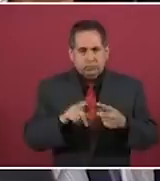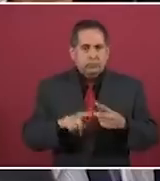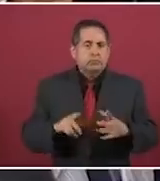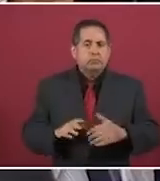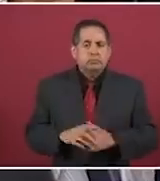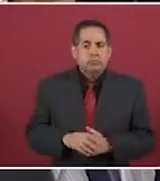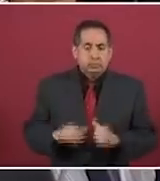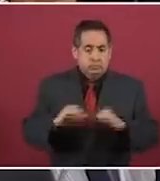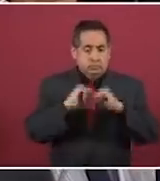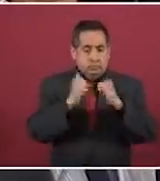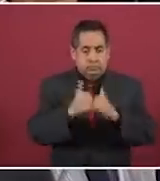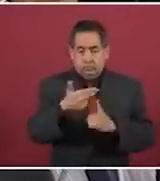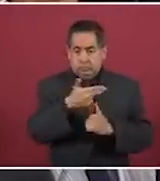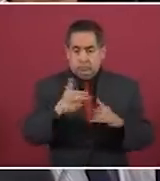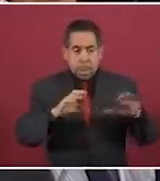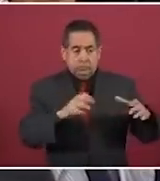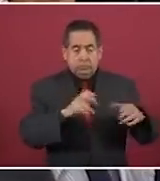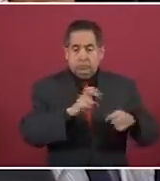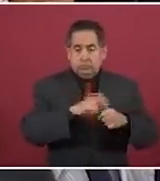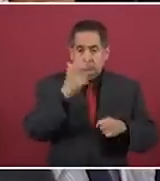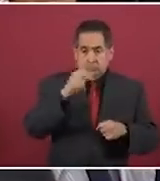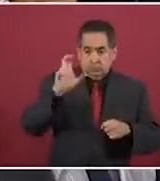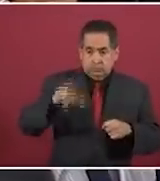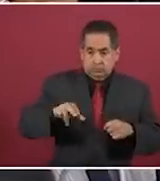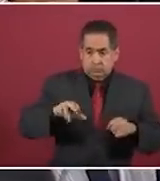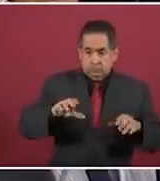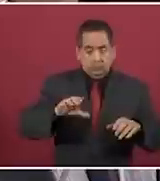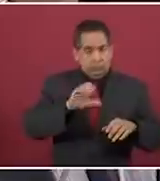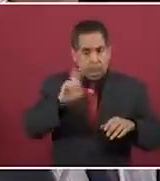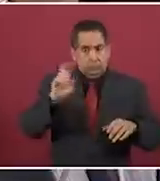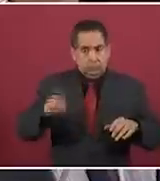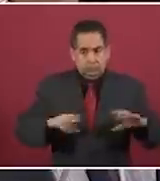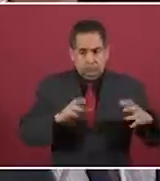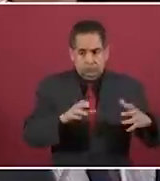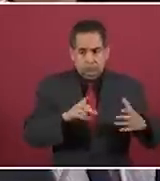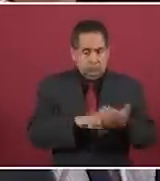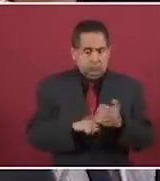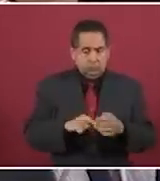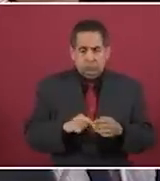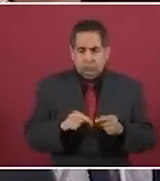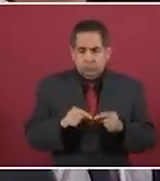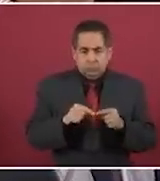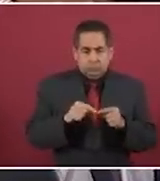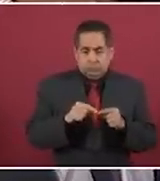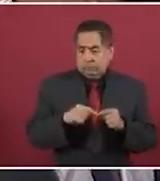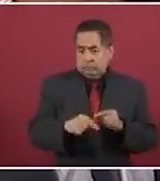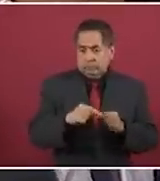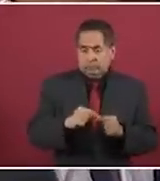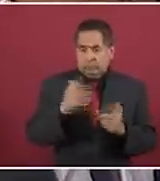Asociación Hotelera de Cancún está en estos días apanicada.